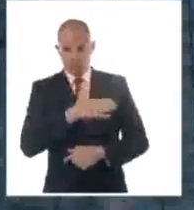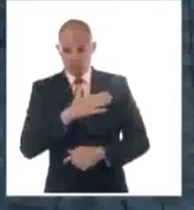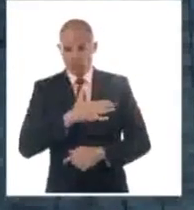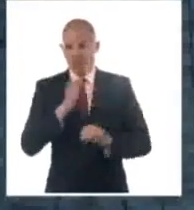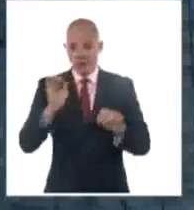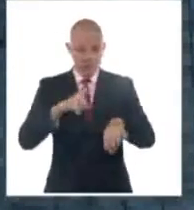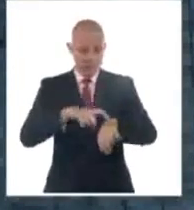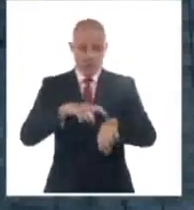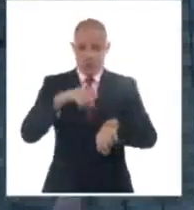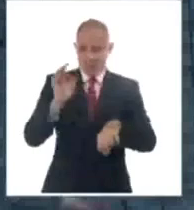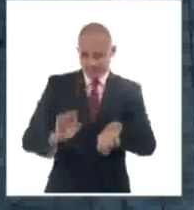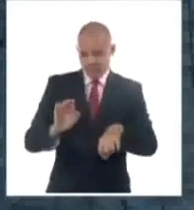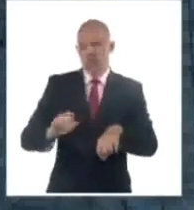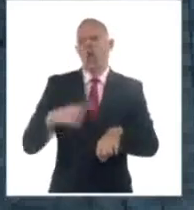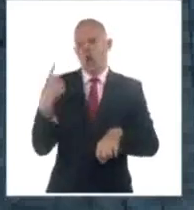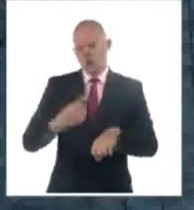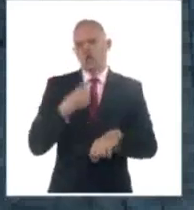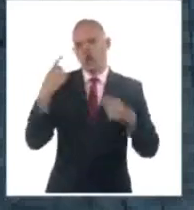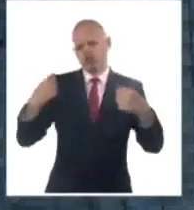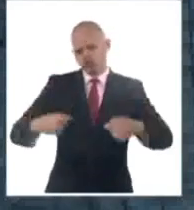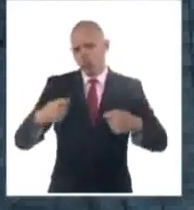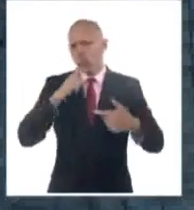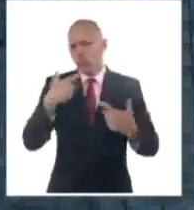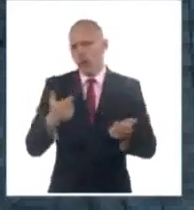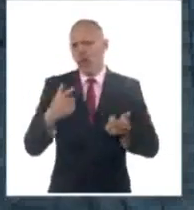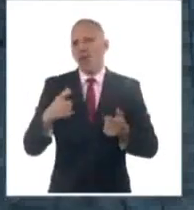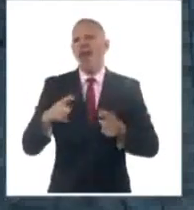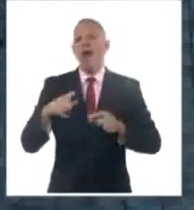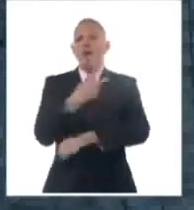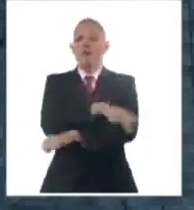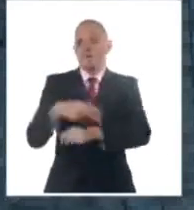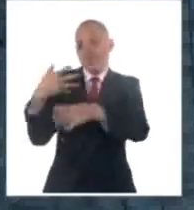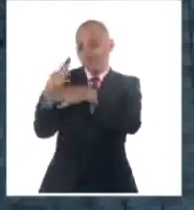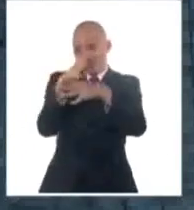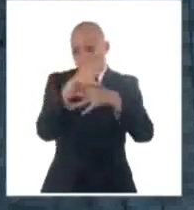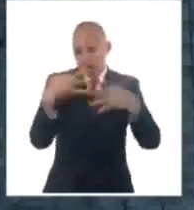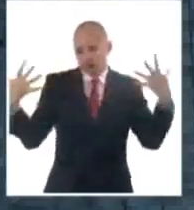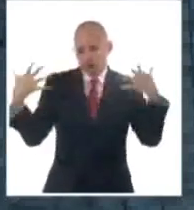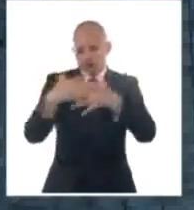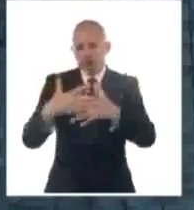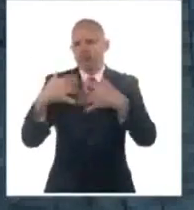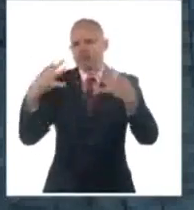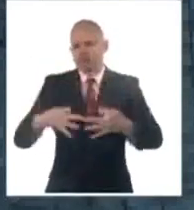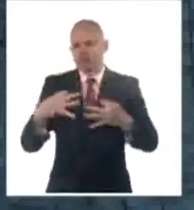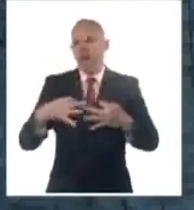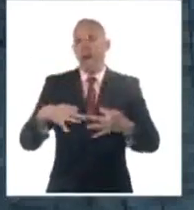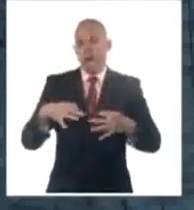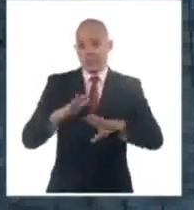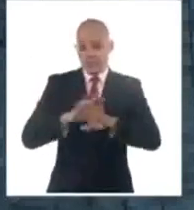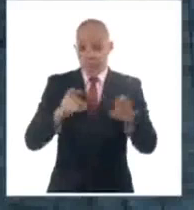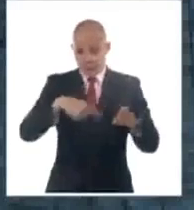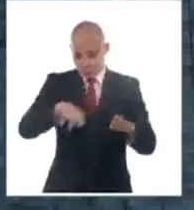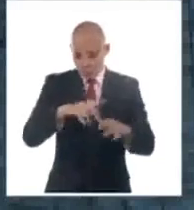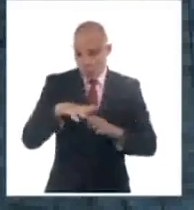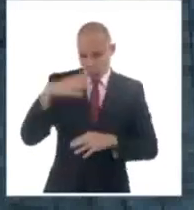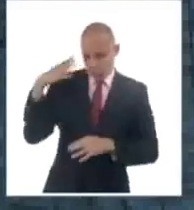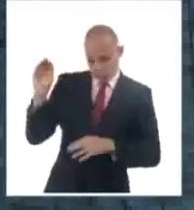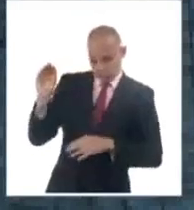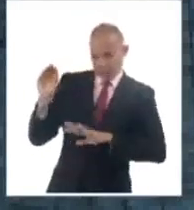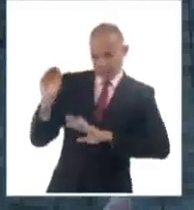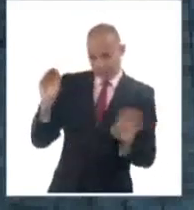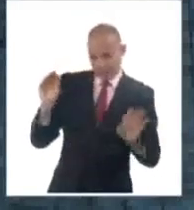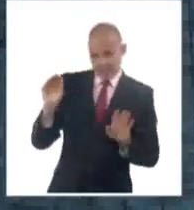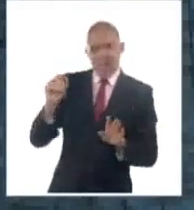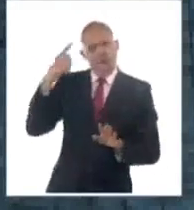que mantengamos la solidaridad todos a nivel internacional. Y cuando regresemos a los Estados Unidos, vamos a seguir con esta campaña y